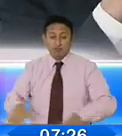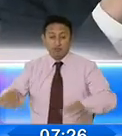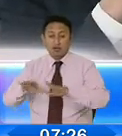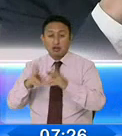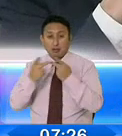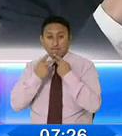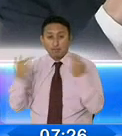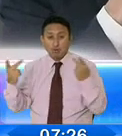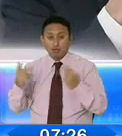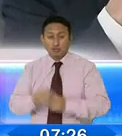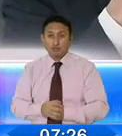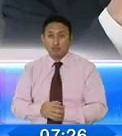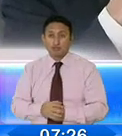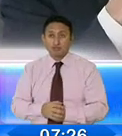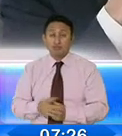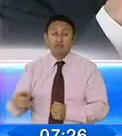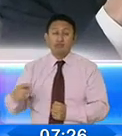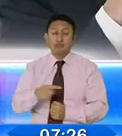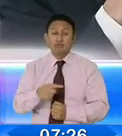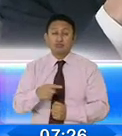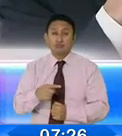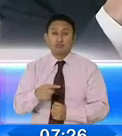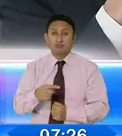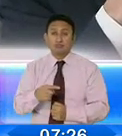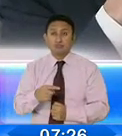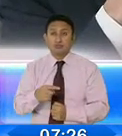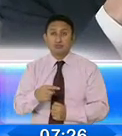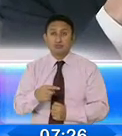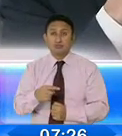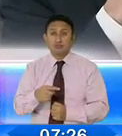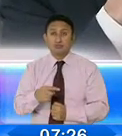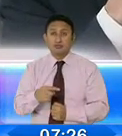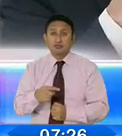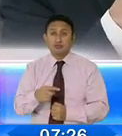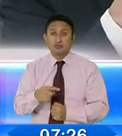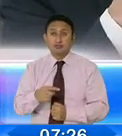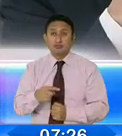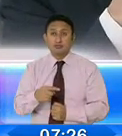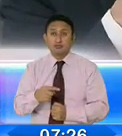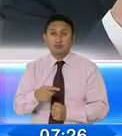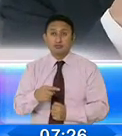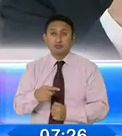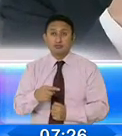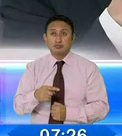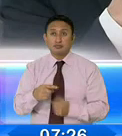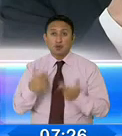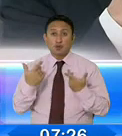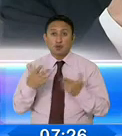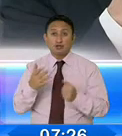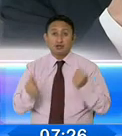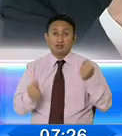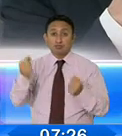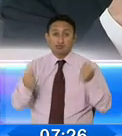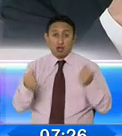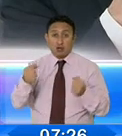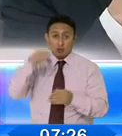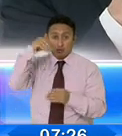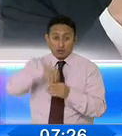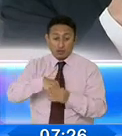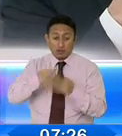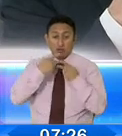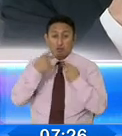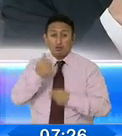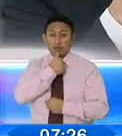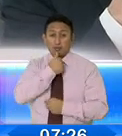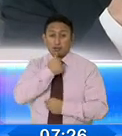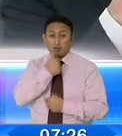público. La prohibición alcanza al consumo en el interior de cualquier vehículo automotor público o privado